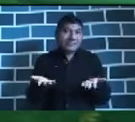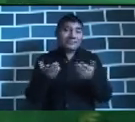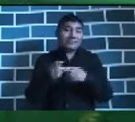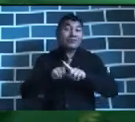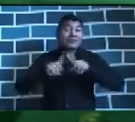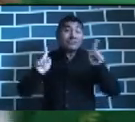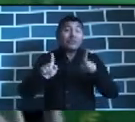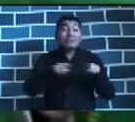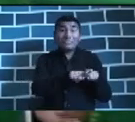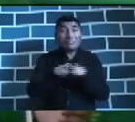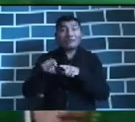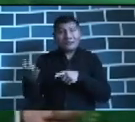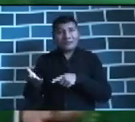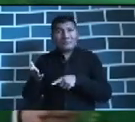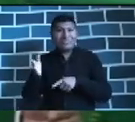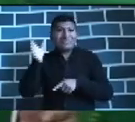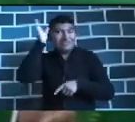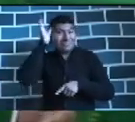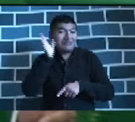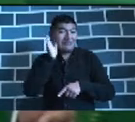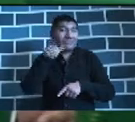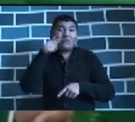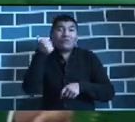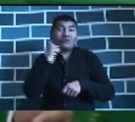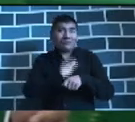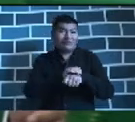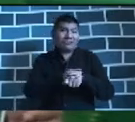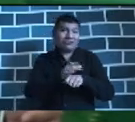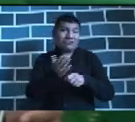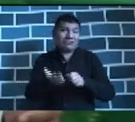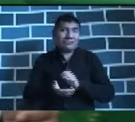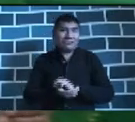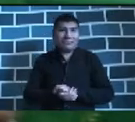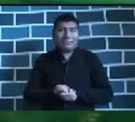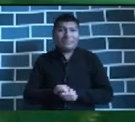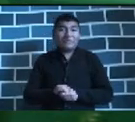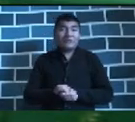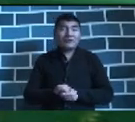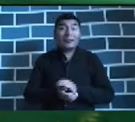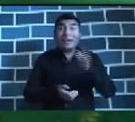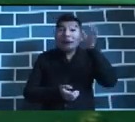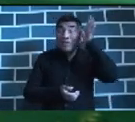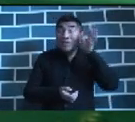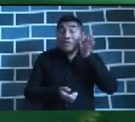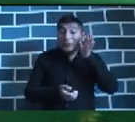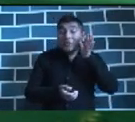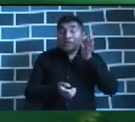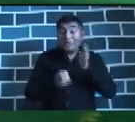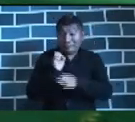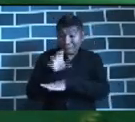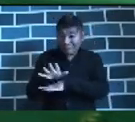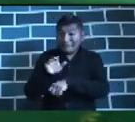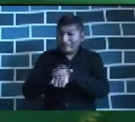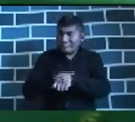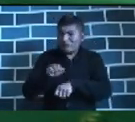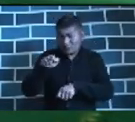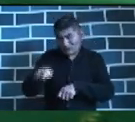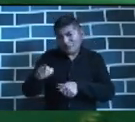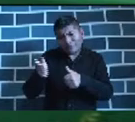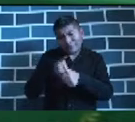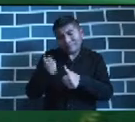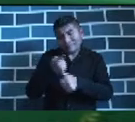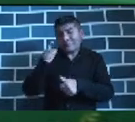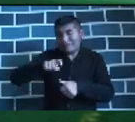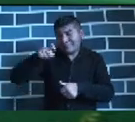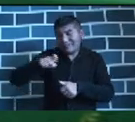pero también hay de los que dan otros consejos tiempo pasa aconsejan sus hijos realmente si tú lo que tú tienes que